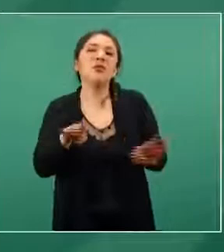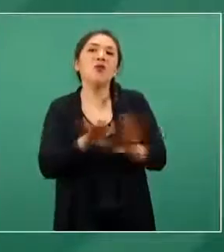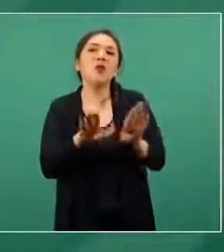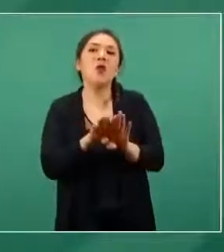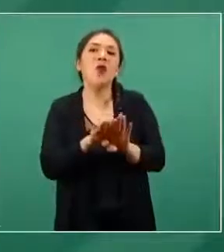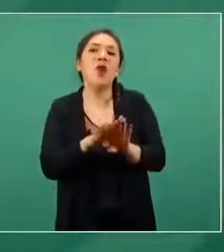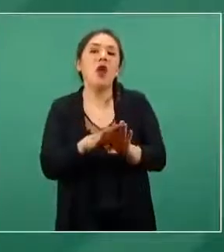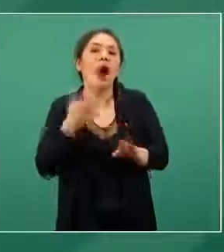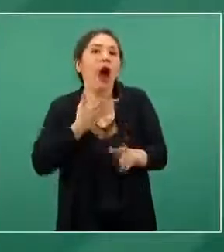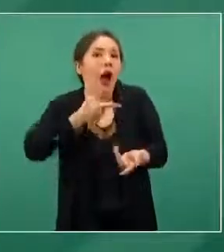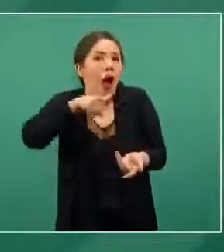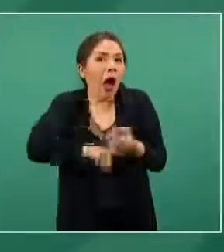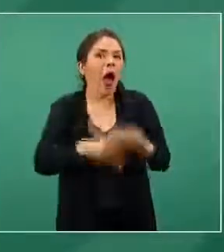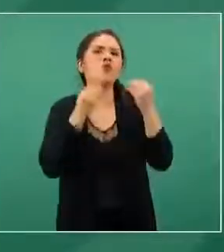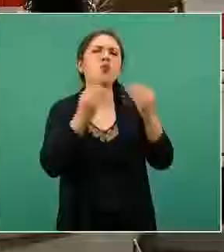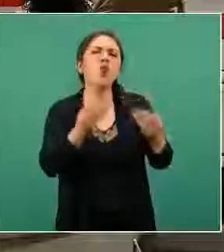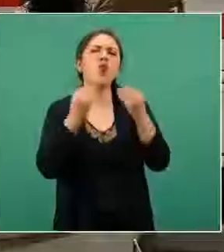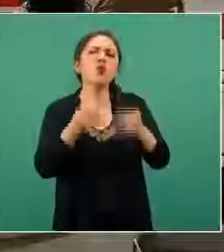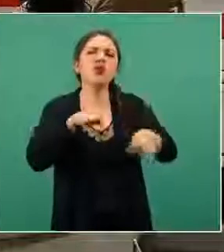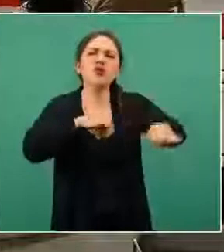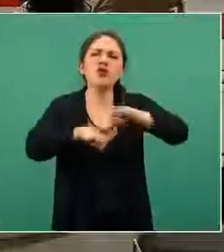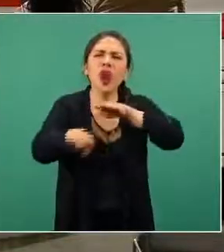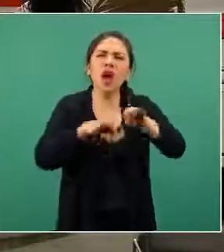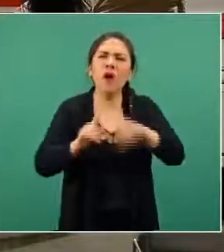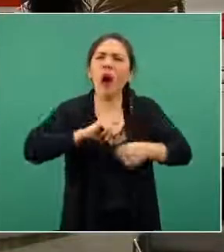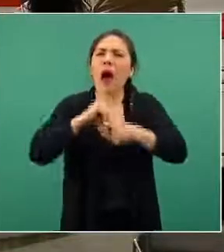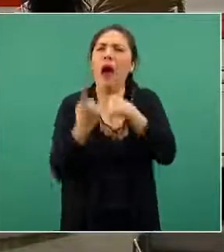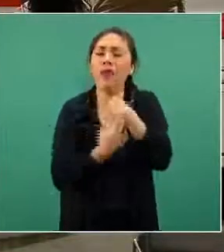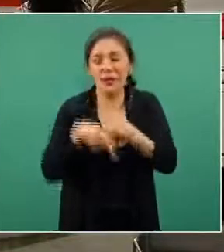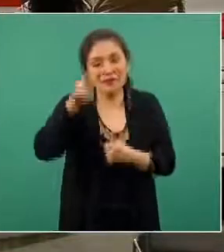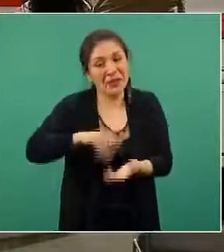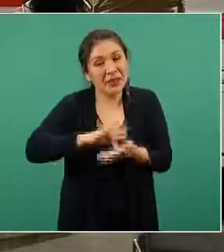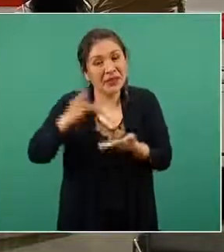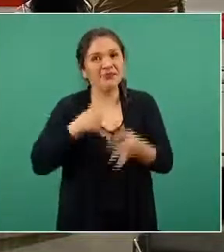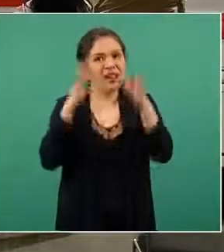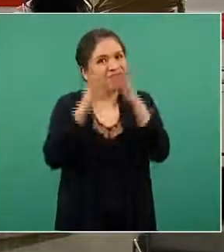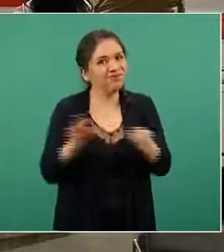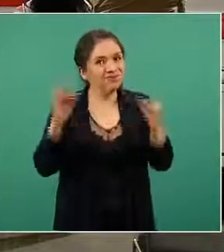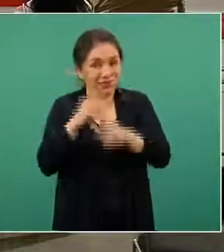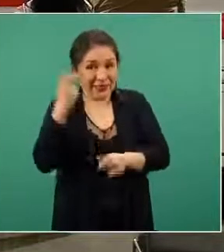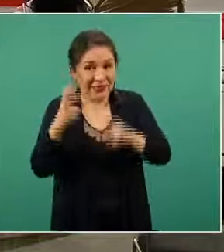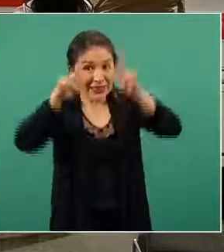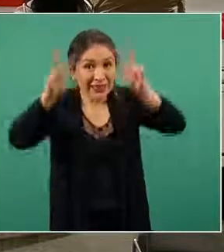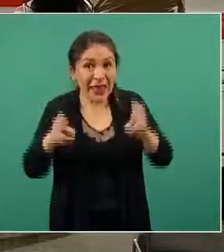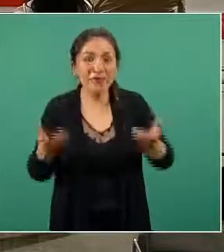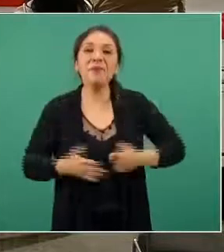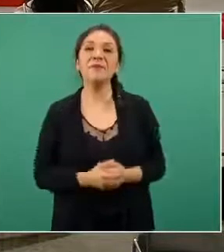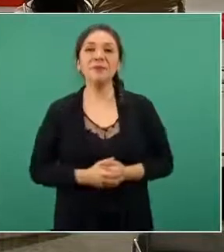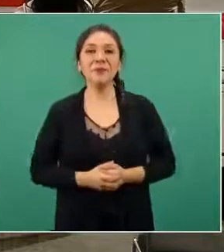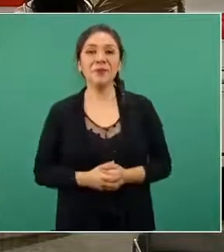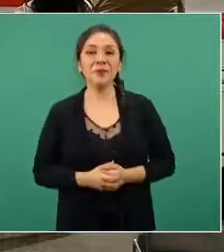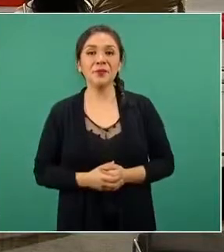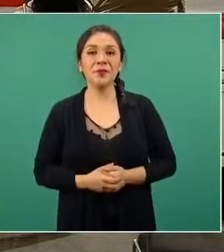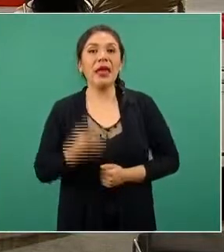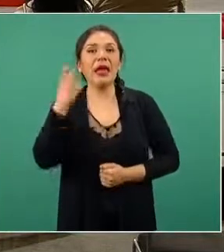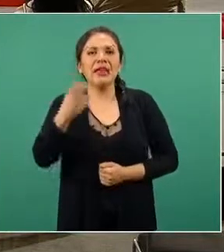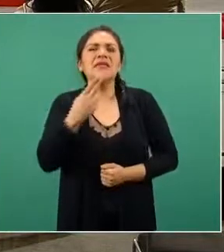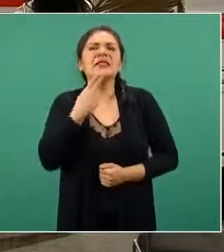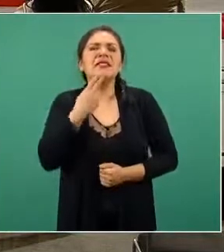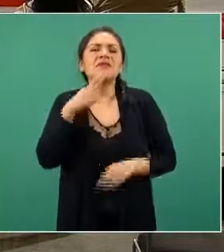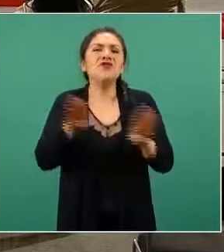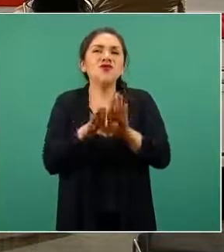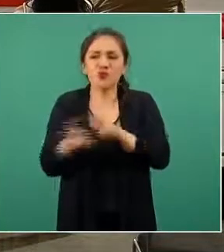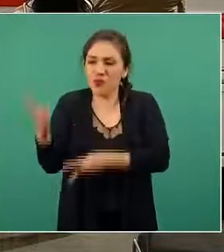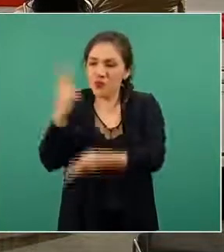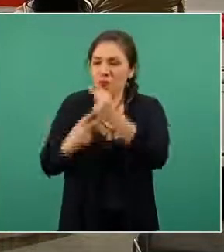gran bagaje de trabajo en nuestro país, y muchas gracias por platicarnos al respecto. La idea justamente de